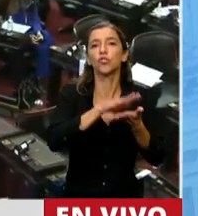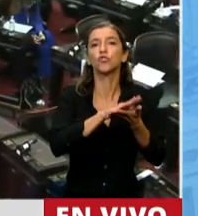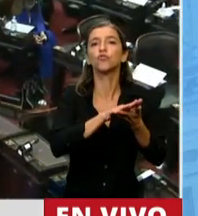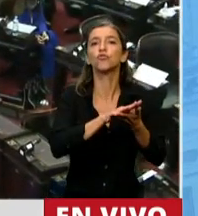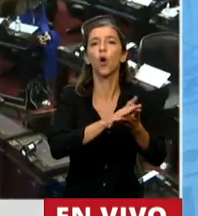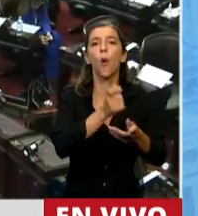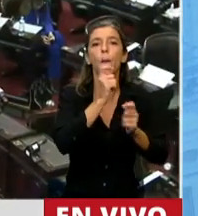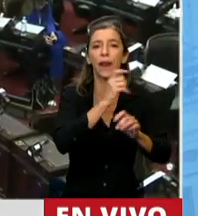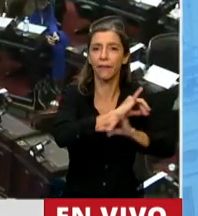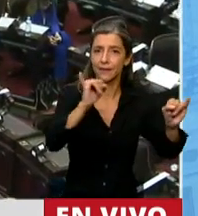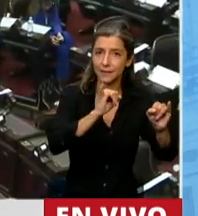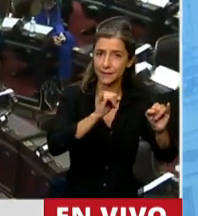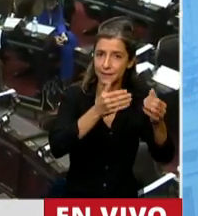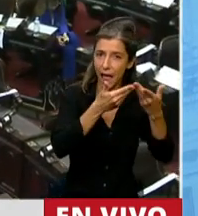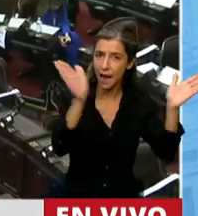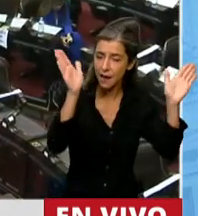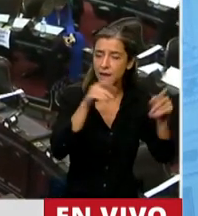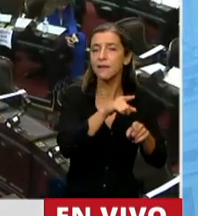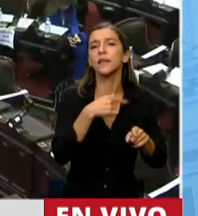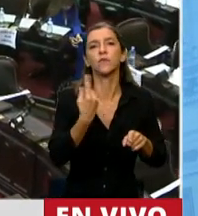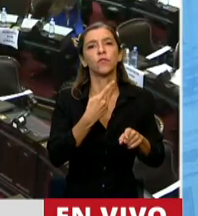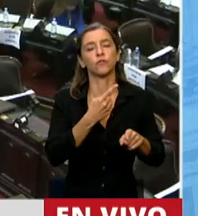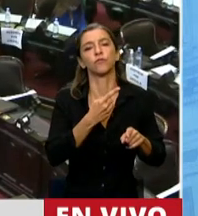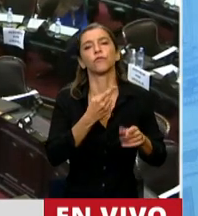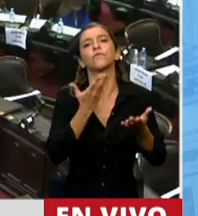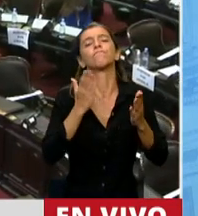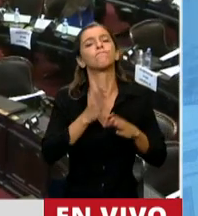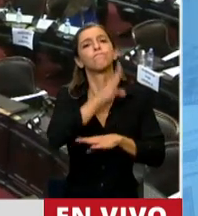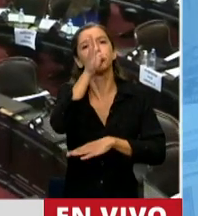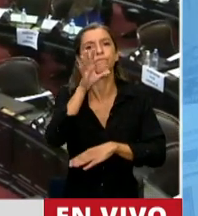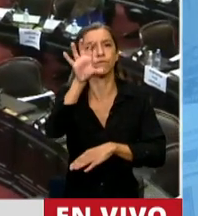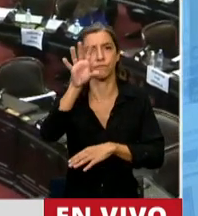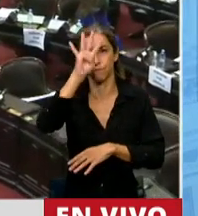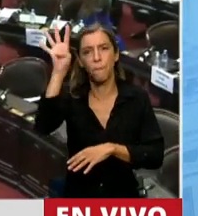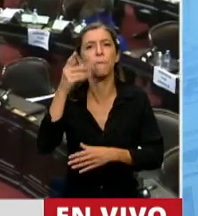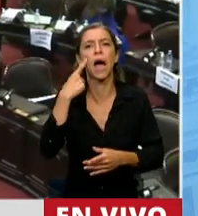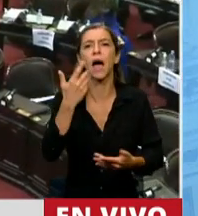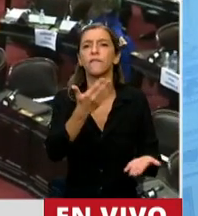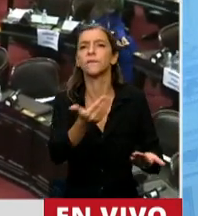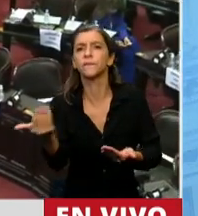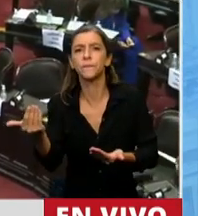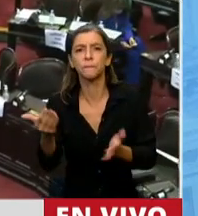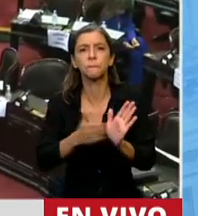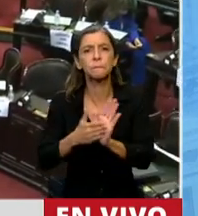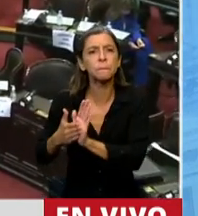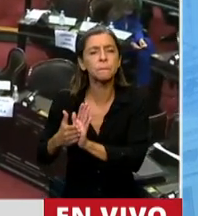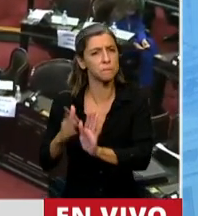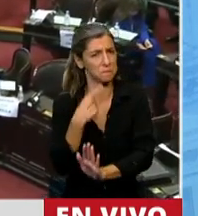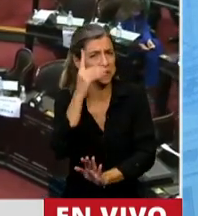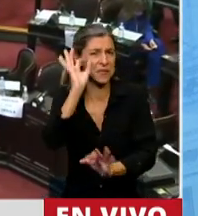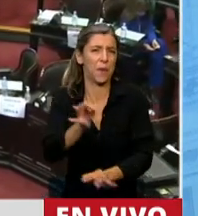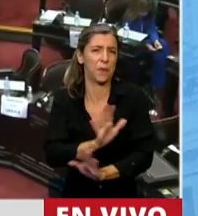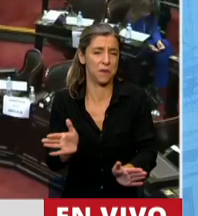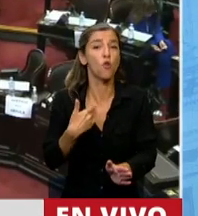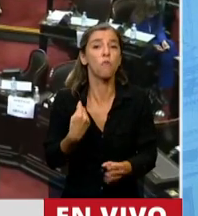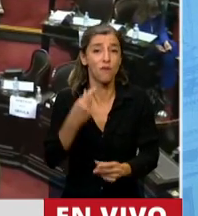Prensa, ir a la ciudad de Formosa y a constatar todo lo que estaba pasando. A constatar todo lo que ya sabíamos, porque hay gente que se